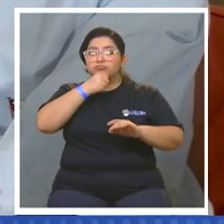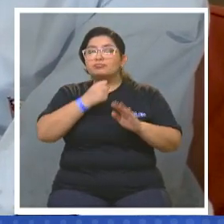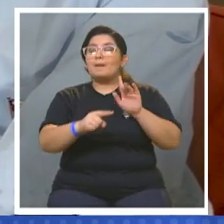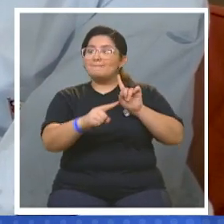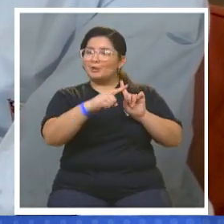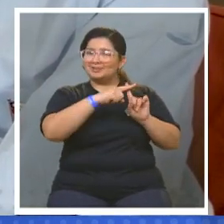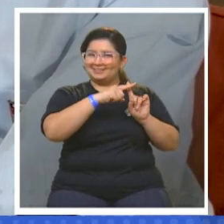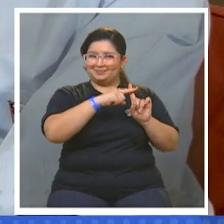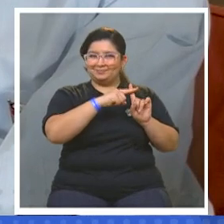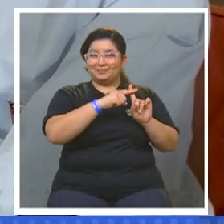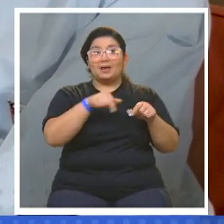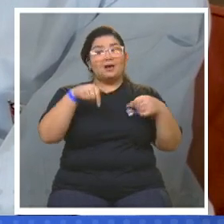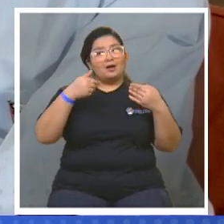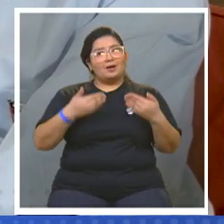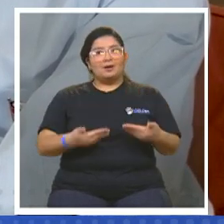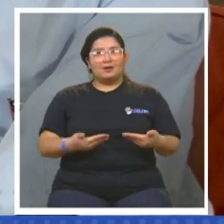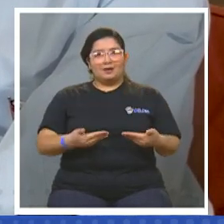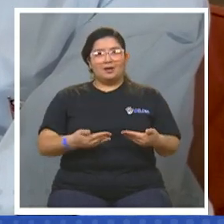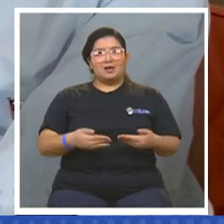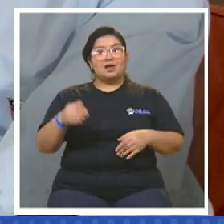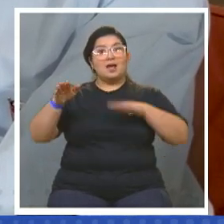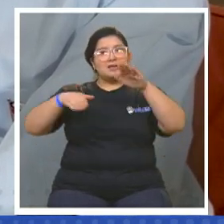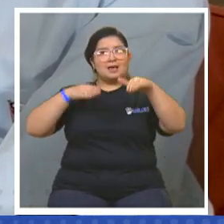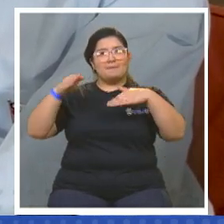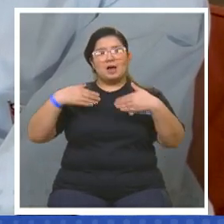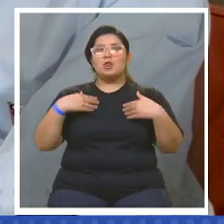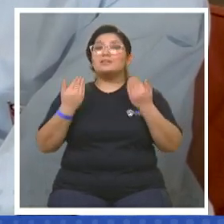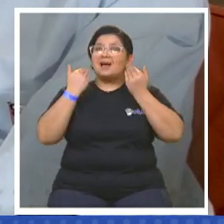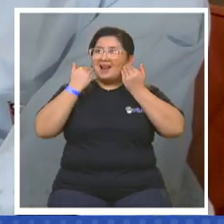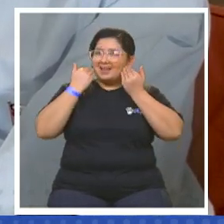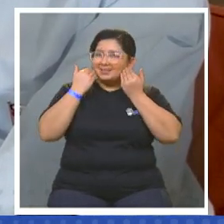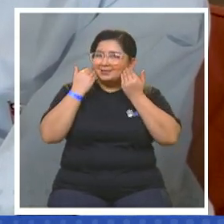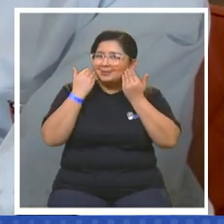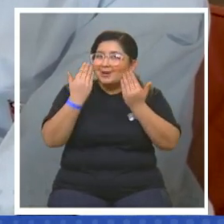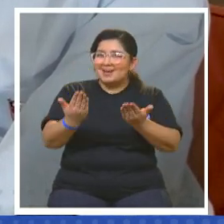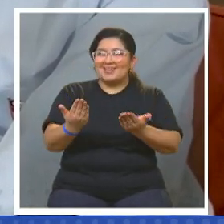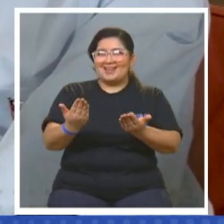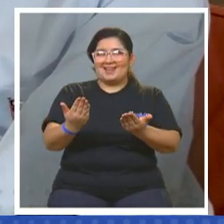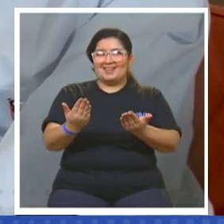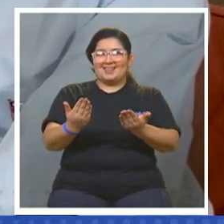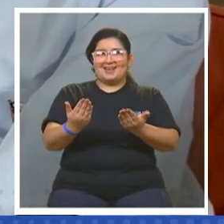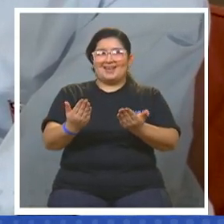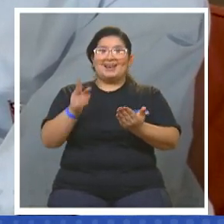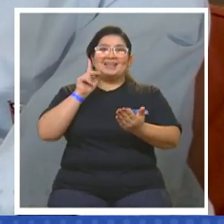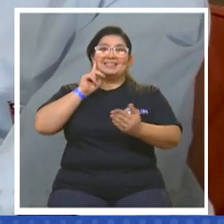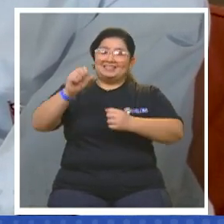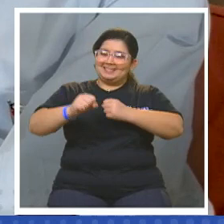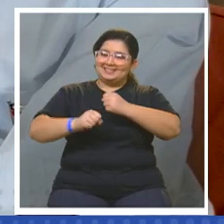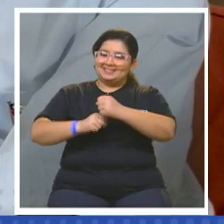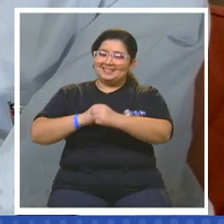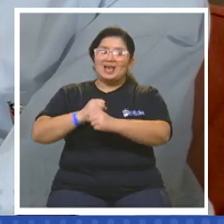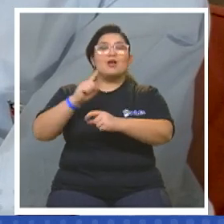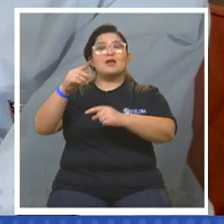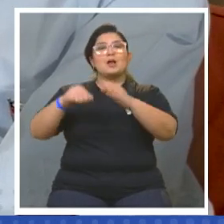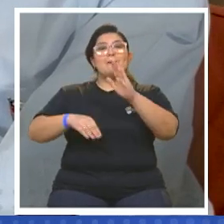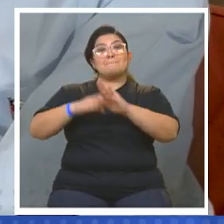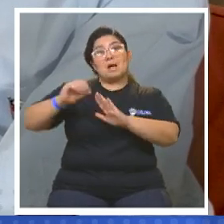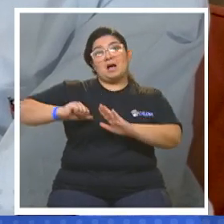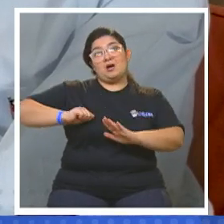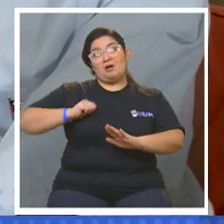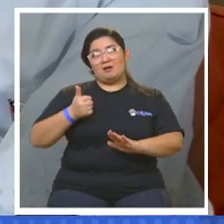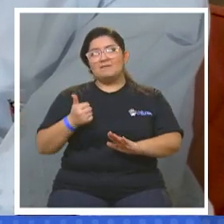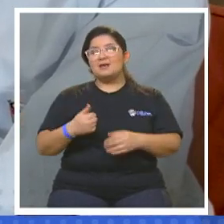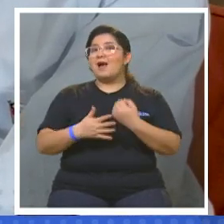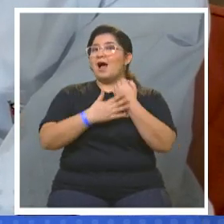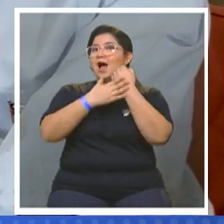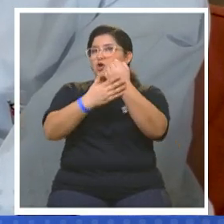positivo. Hoy, el llamado es a la solidaridad intergeneracional, donde los más jóvenes